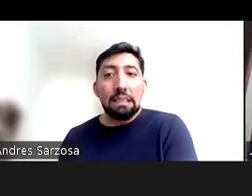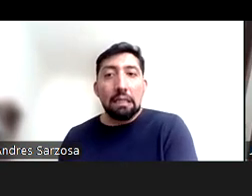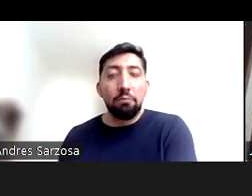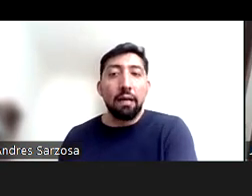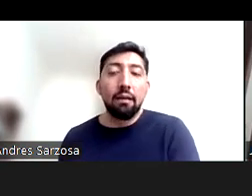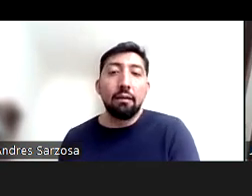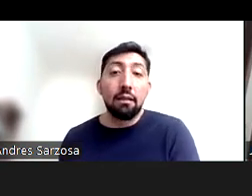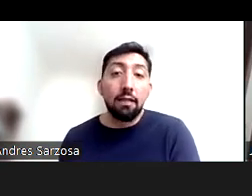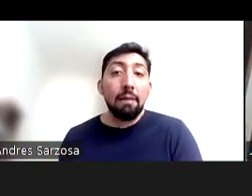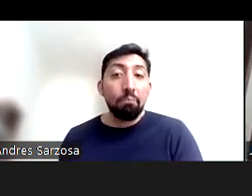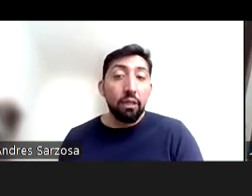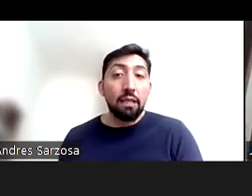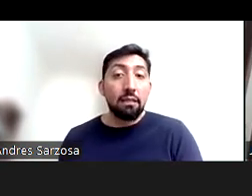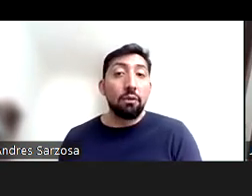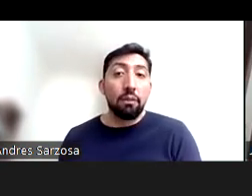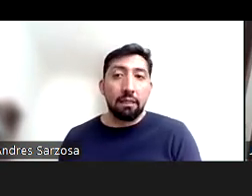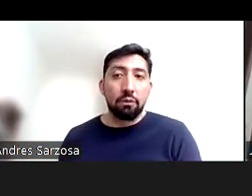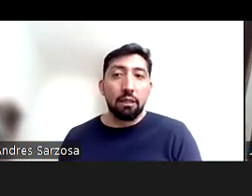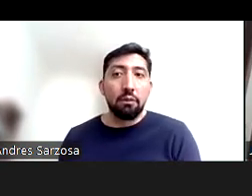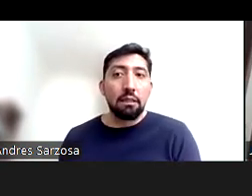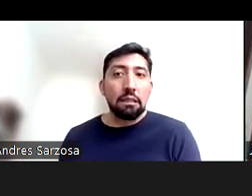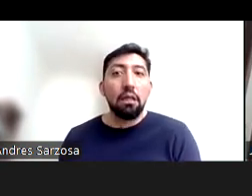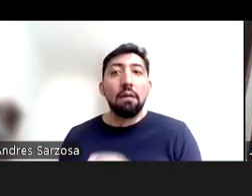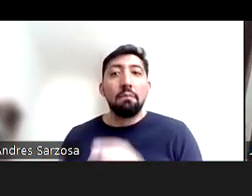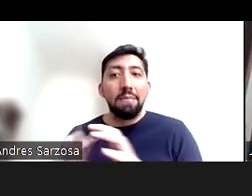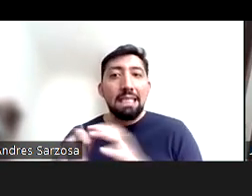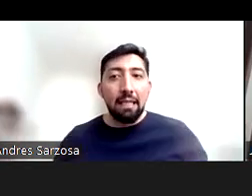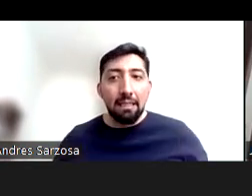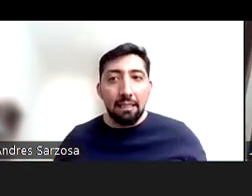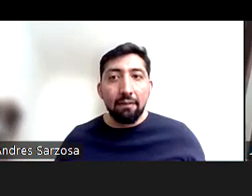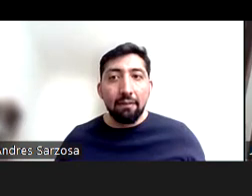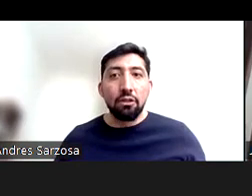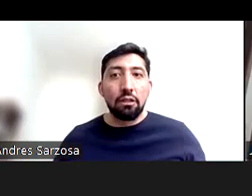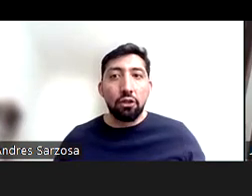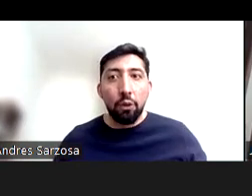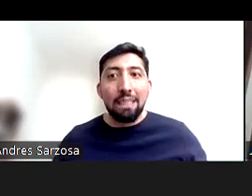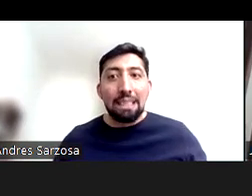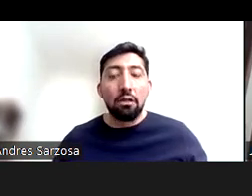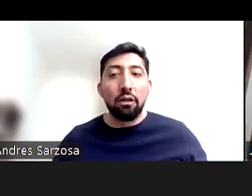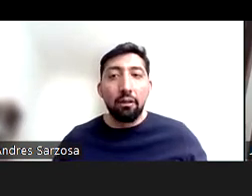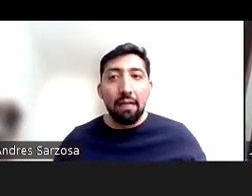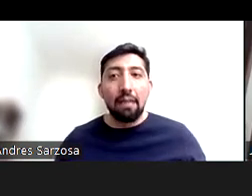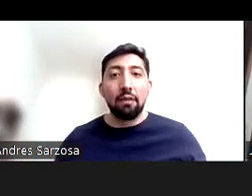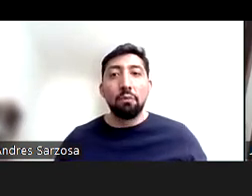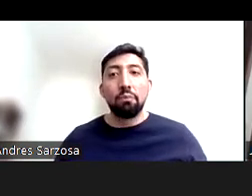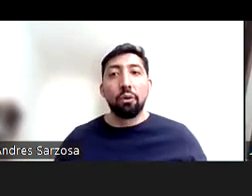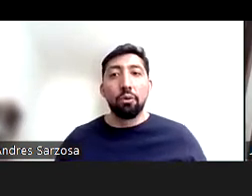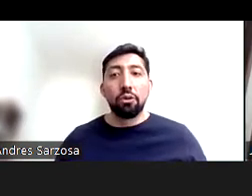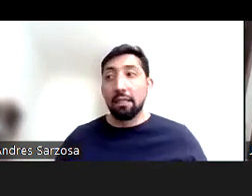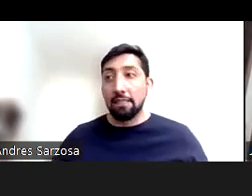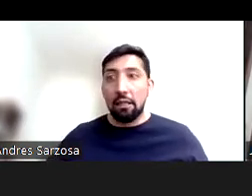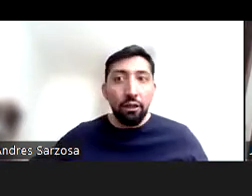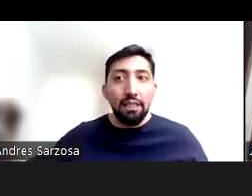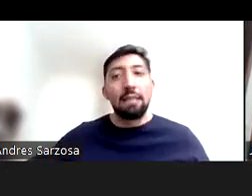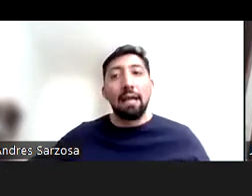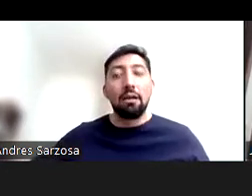decisiones de compra que deba tener, voy a tener una pata suelta. Como les digo, vista desde la visión de todo el ciclo de vida de un producto,